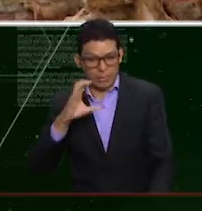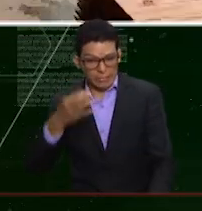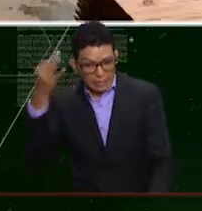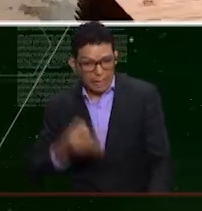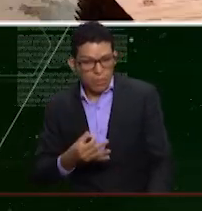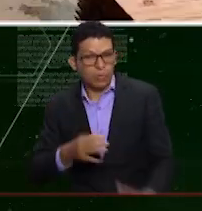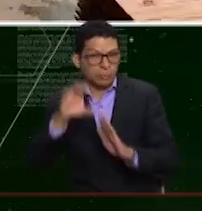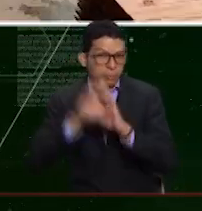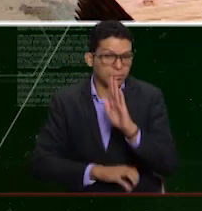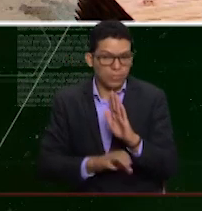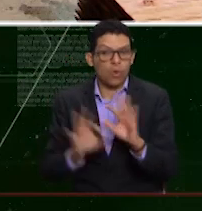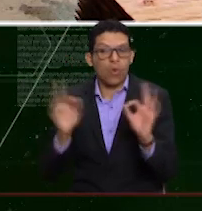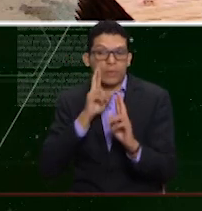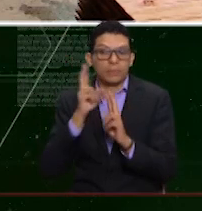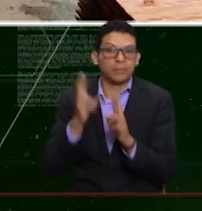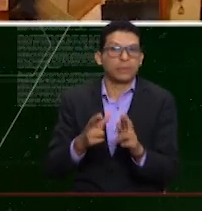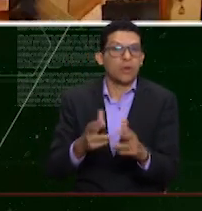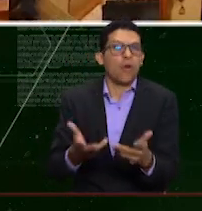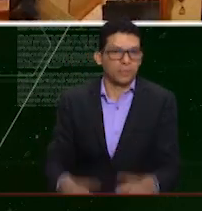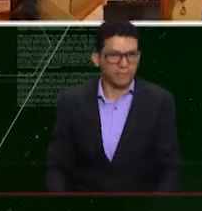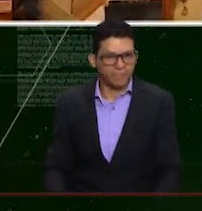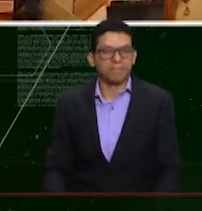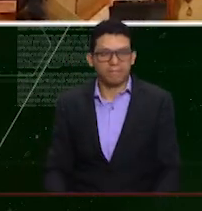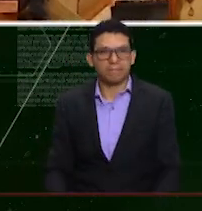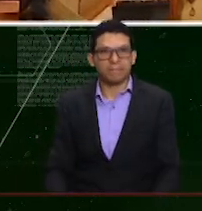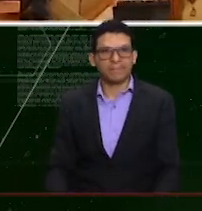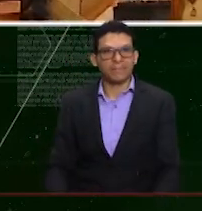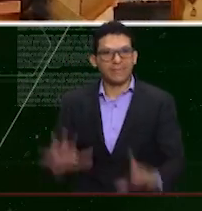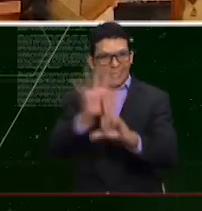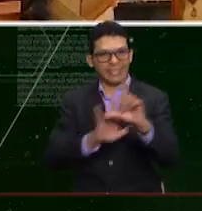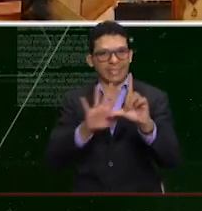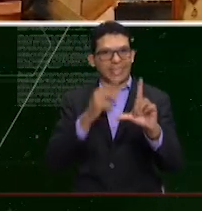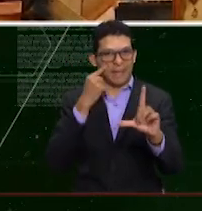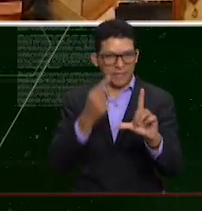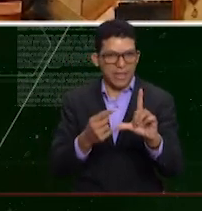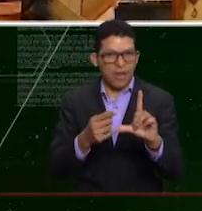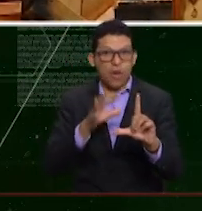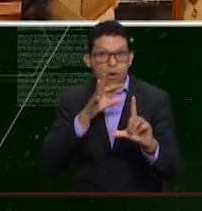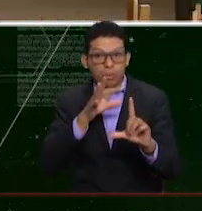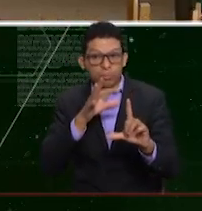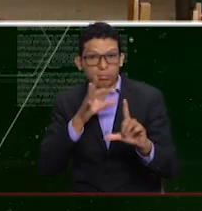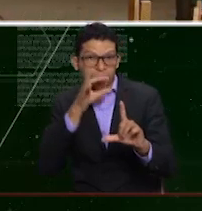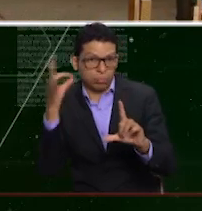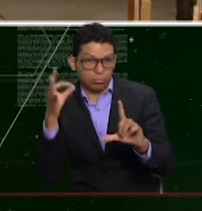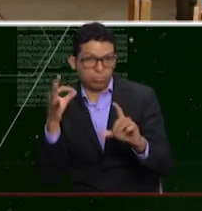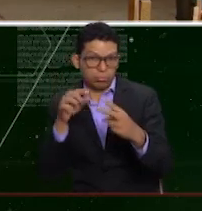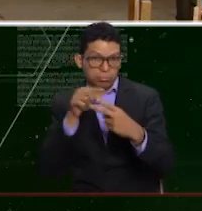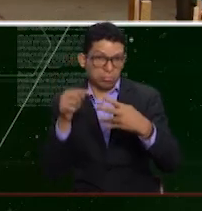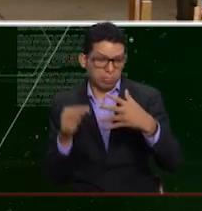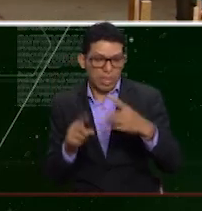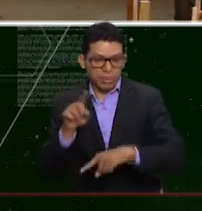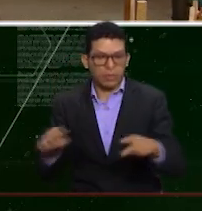certificación o reconocimiento forestal. Veíamos en la nota un par de testimonios de madereros que con